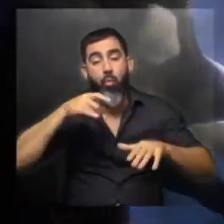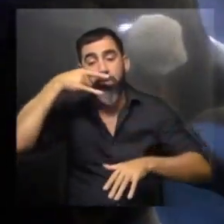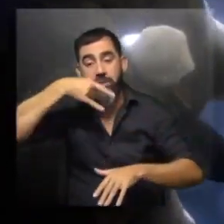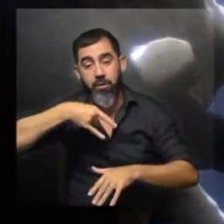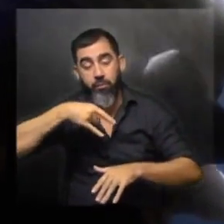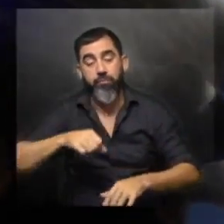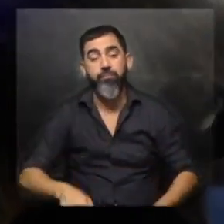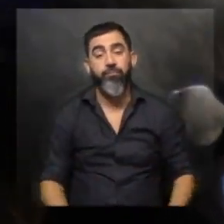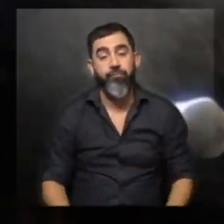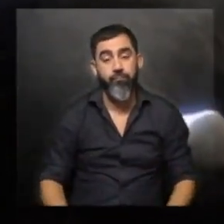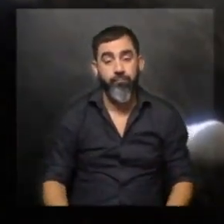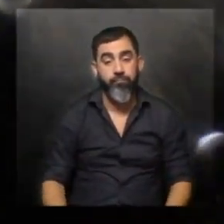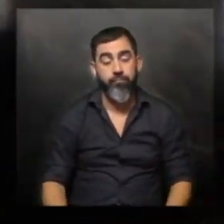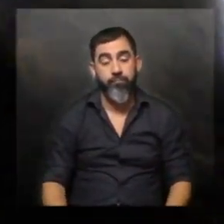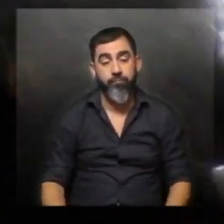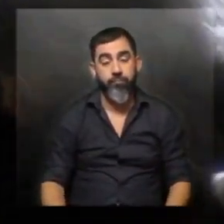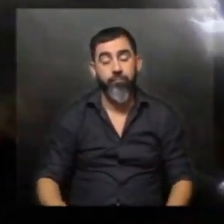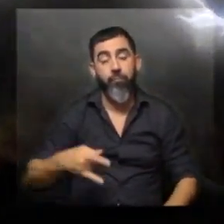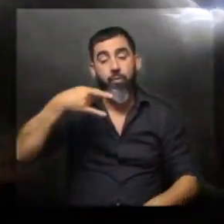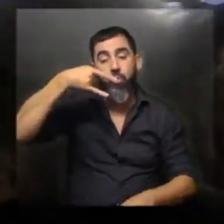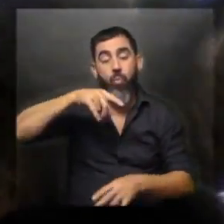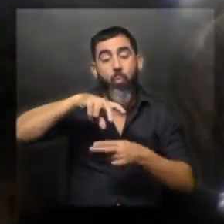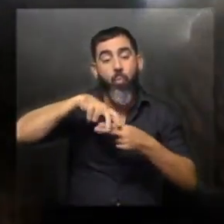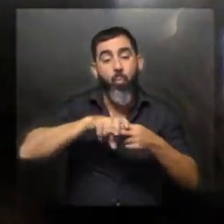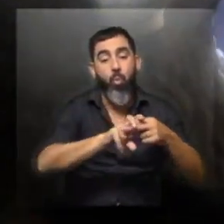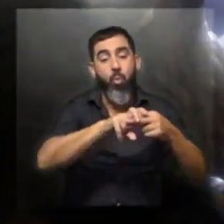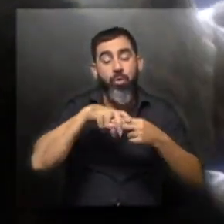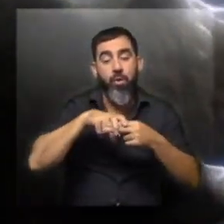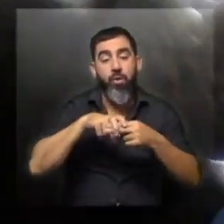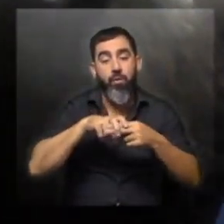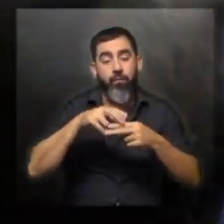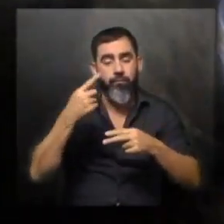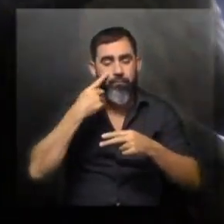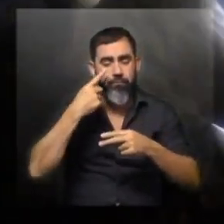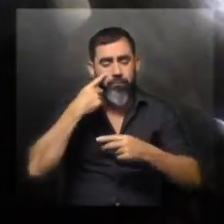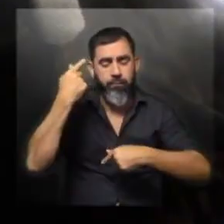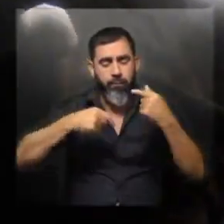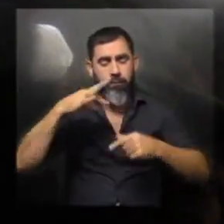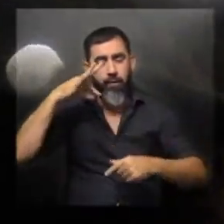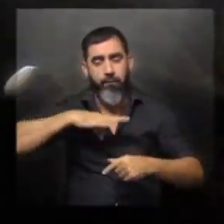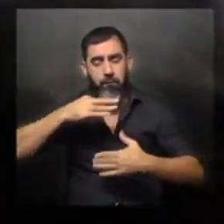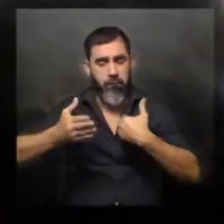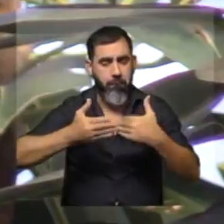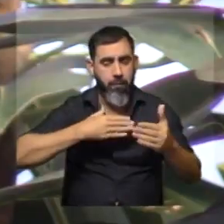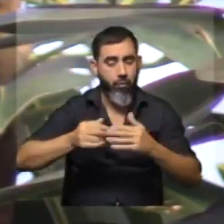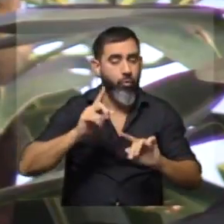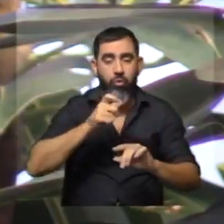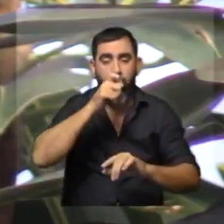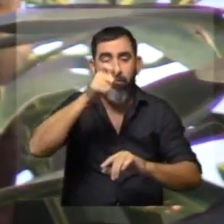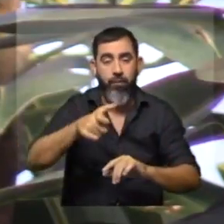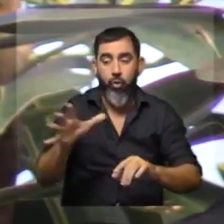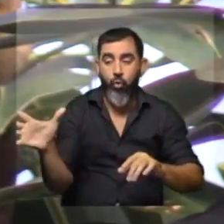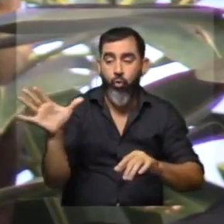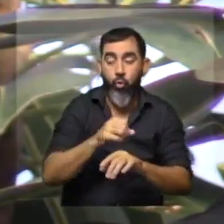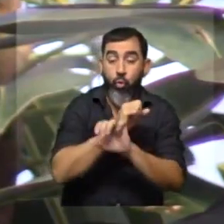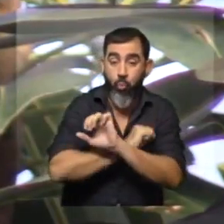El hecho de que, en particular, los murciélagos pueden convivir con una gran variedad de virus no significa necesariamente que todos